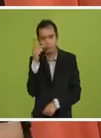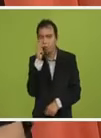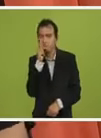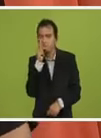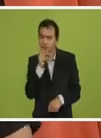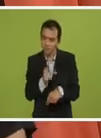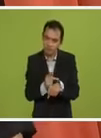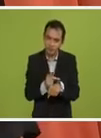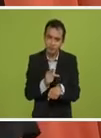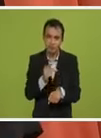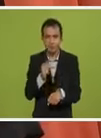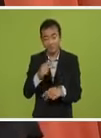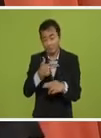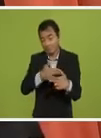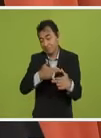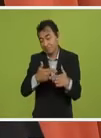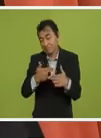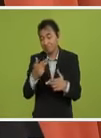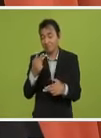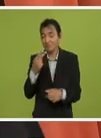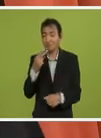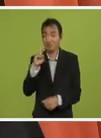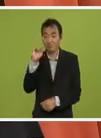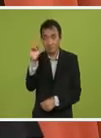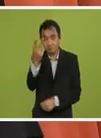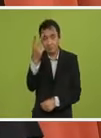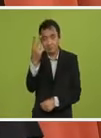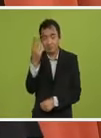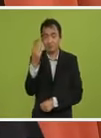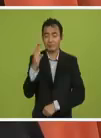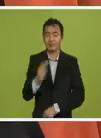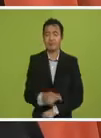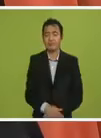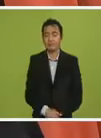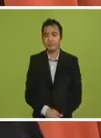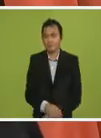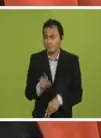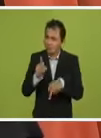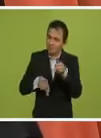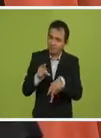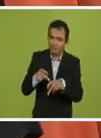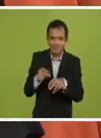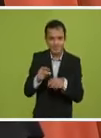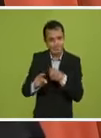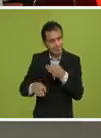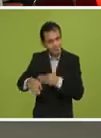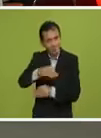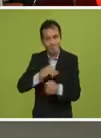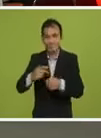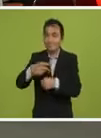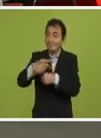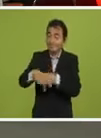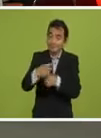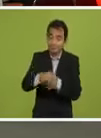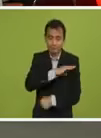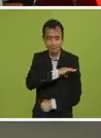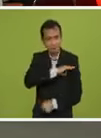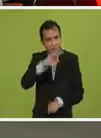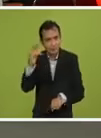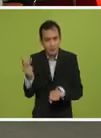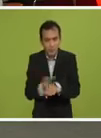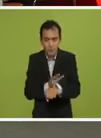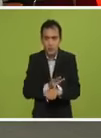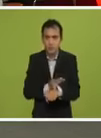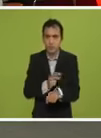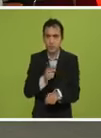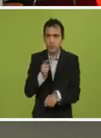hasta universidad, hablando con ellos sobre los riesgos potenciales que hay en las redes sociales, sobre lo que puede pasar